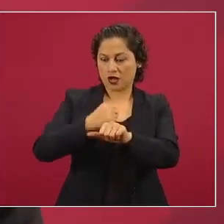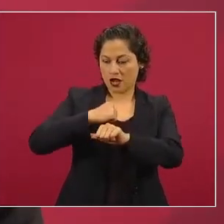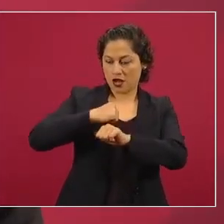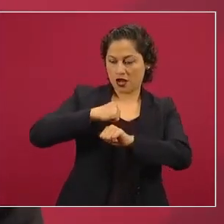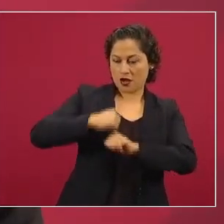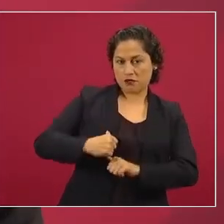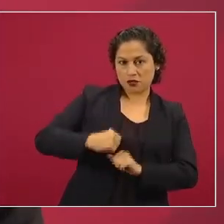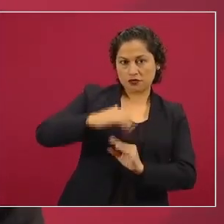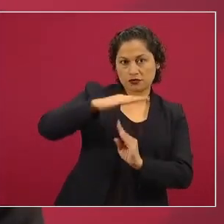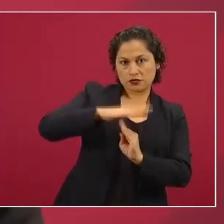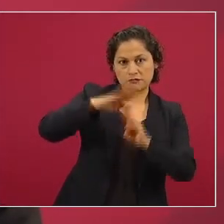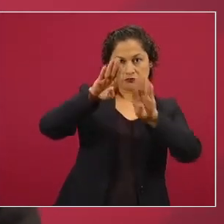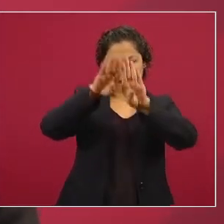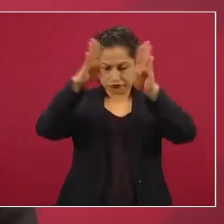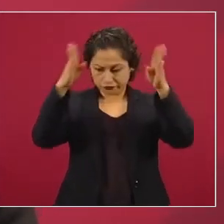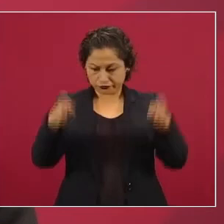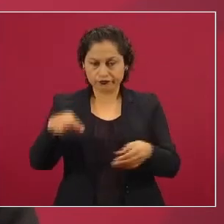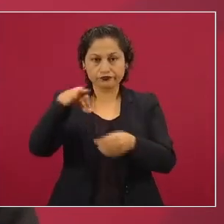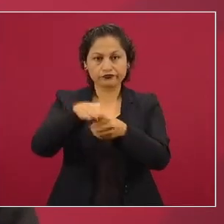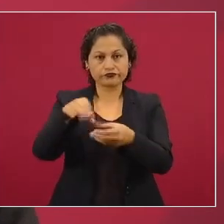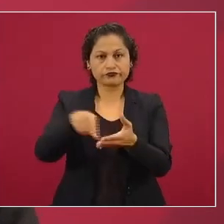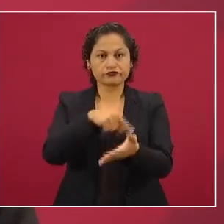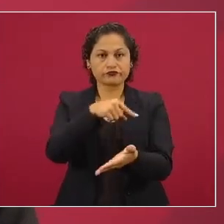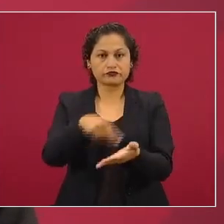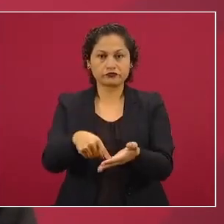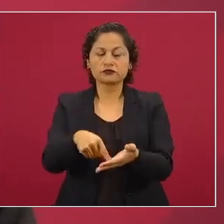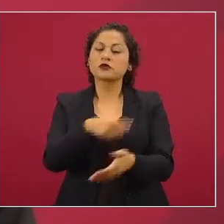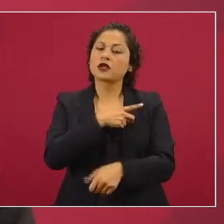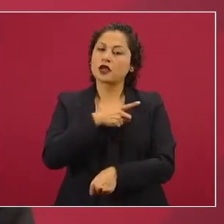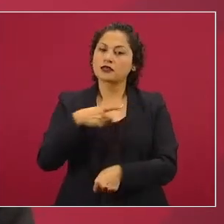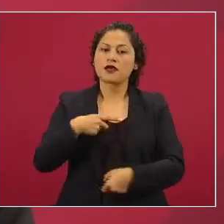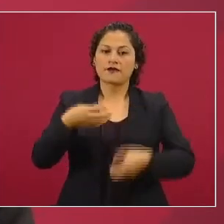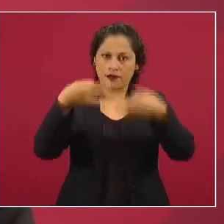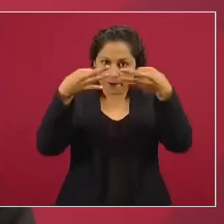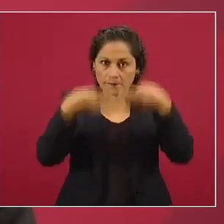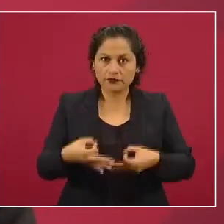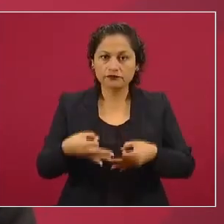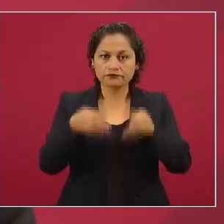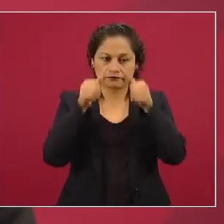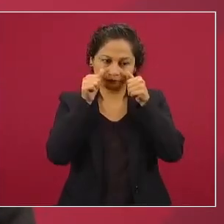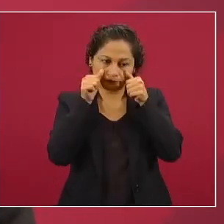actúen con rectitud, con imparcialidad,